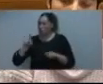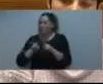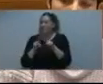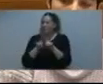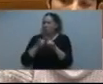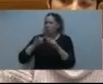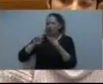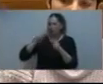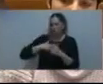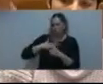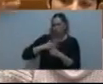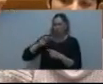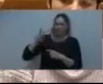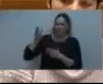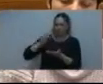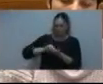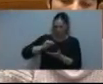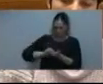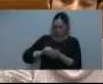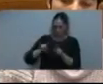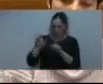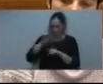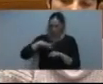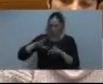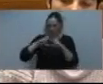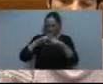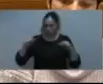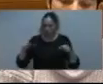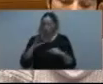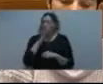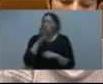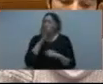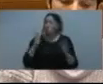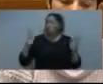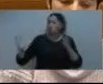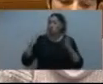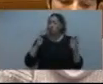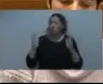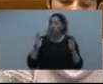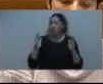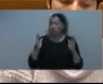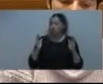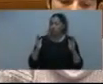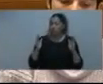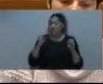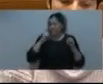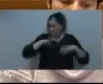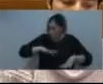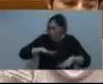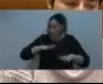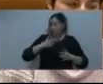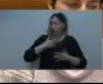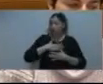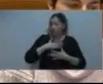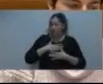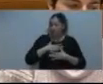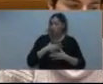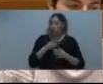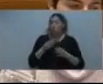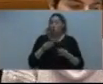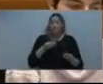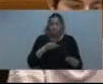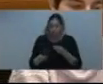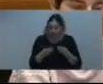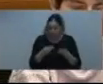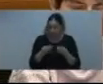nos explican la vertebración de una Asturias, porque los monumentos no están por casualidad donde están, de nuestra historia, de nuestro patrimonio inmaterial, que creo que también es importante y